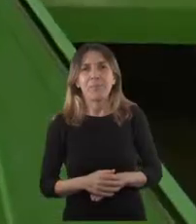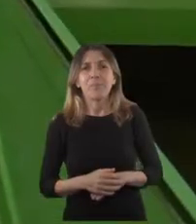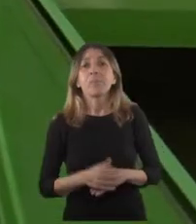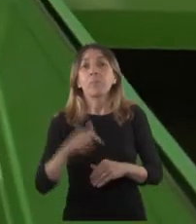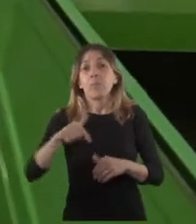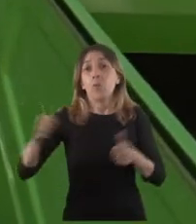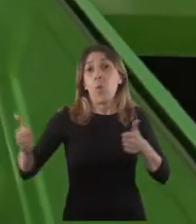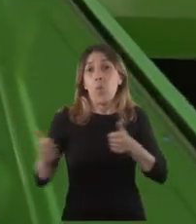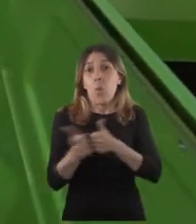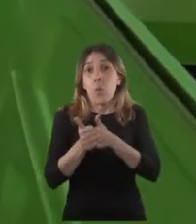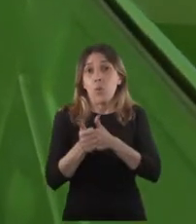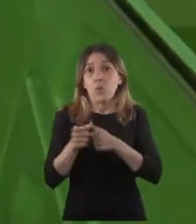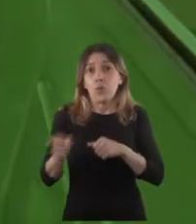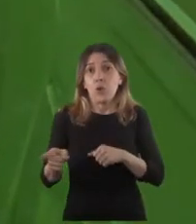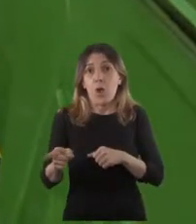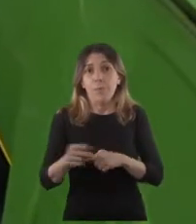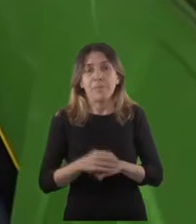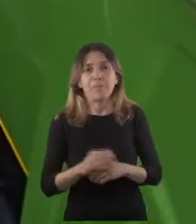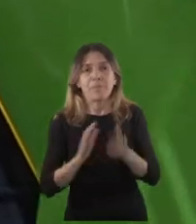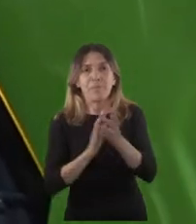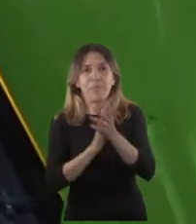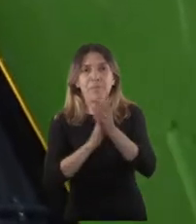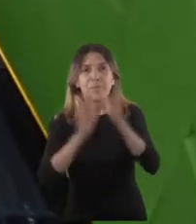Lo acompañan